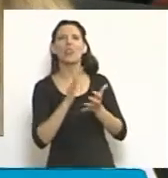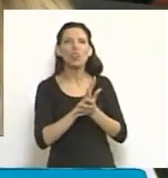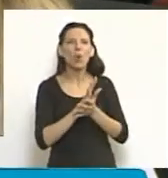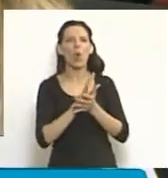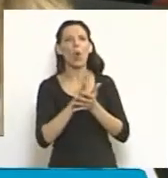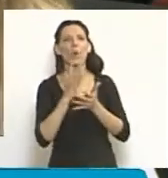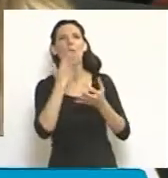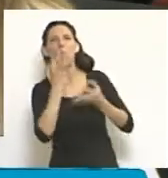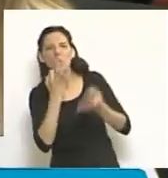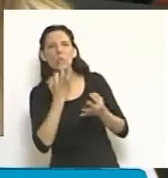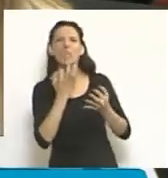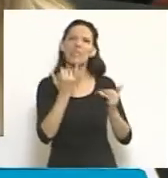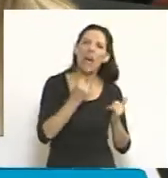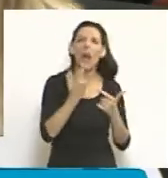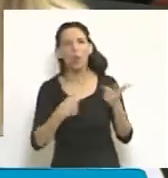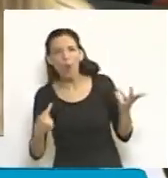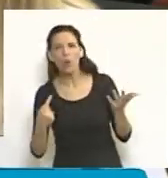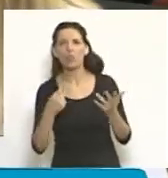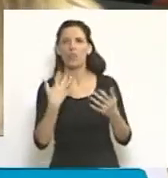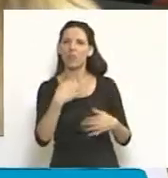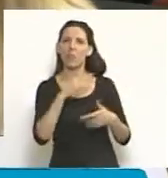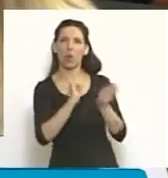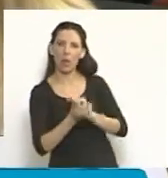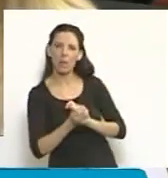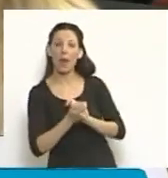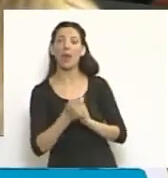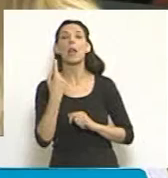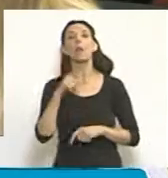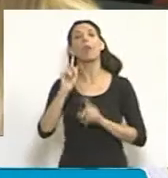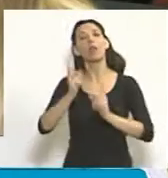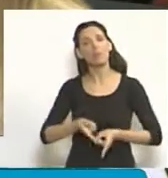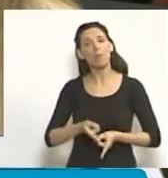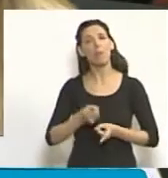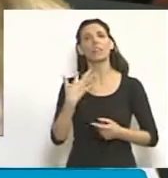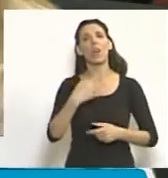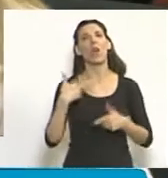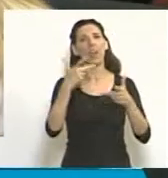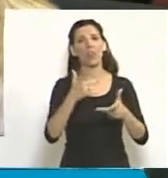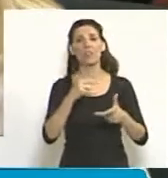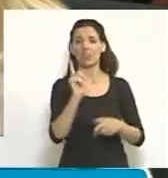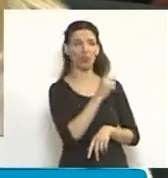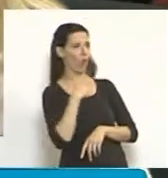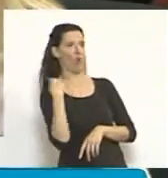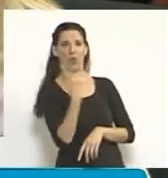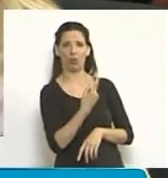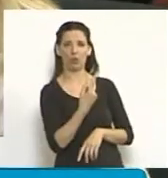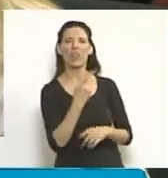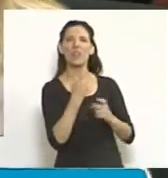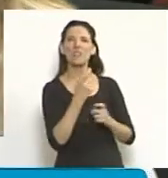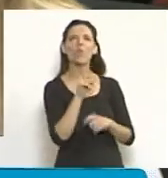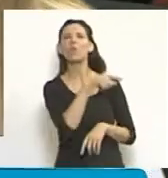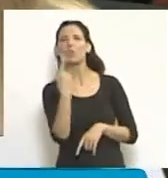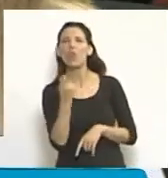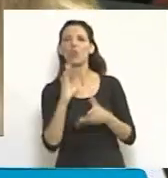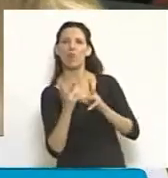sistema judicial en la Argentina. También quiero decir que nos merecemos todos otro tipo de